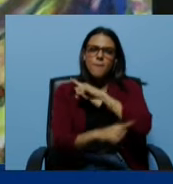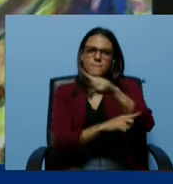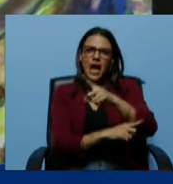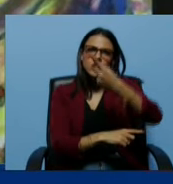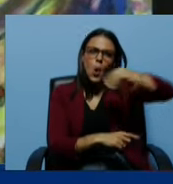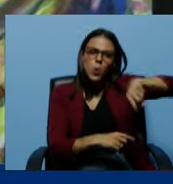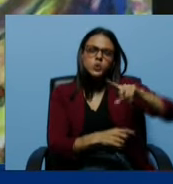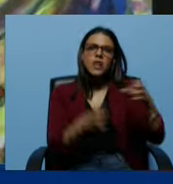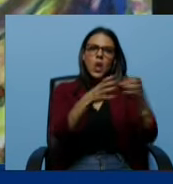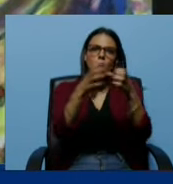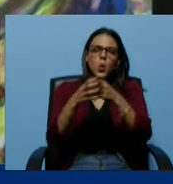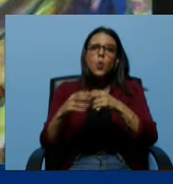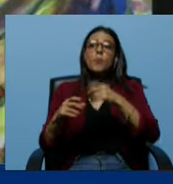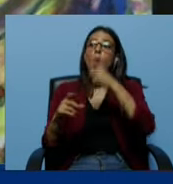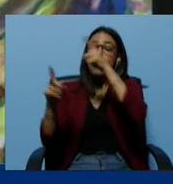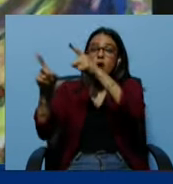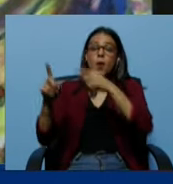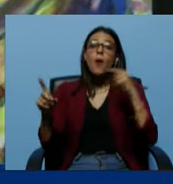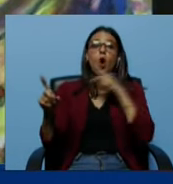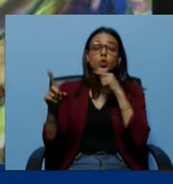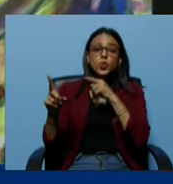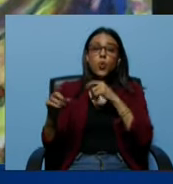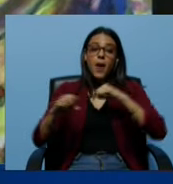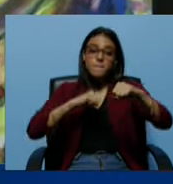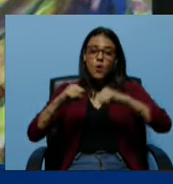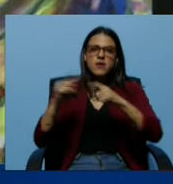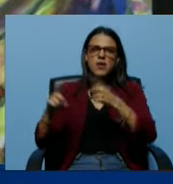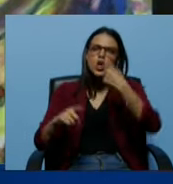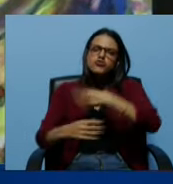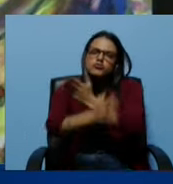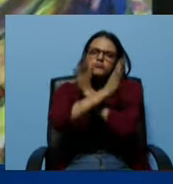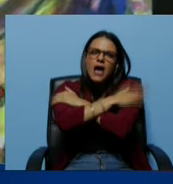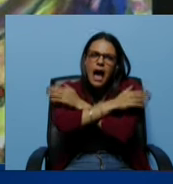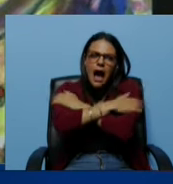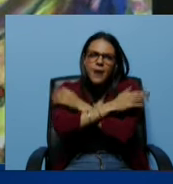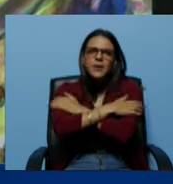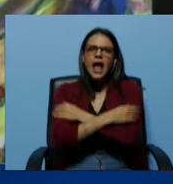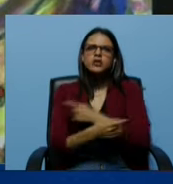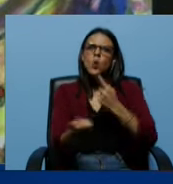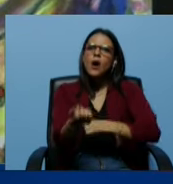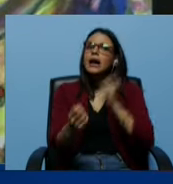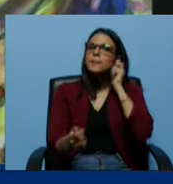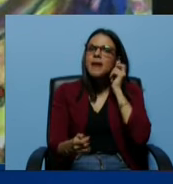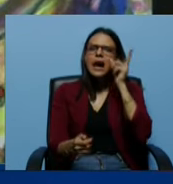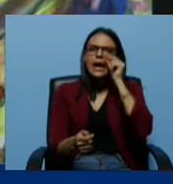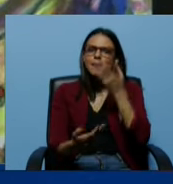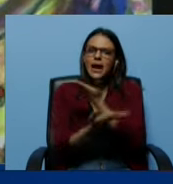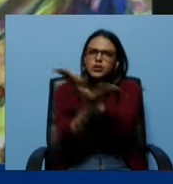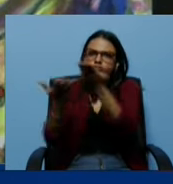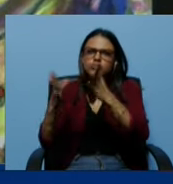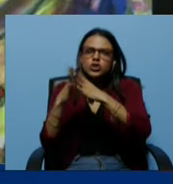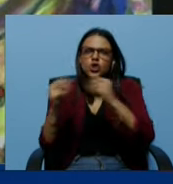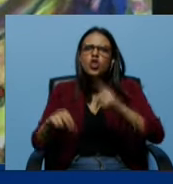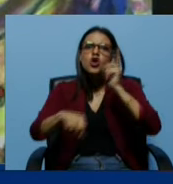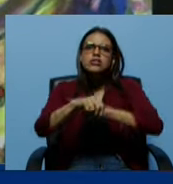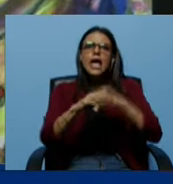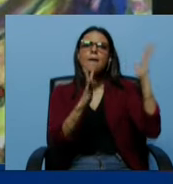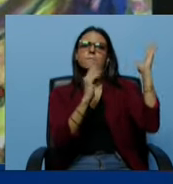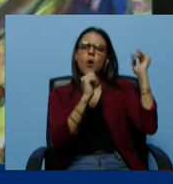ustedes, Movimientos Octubre, nuestro abrazo de hermanos y hermanas. Tiempos de